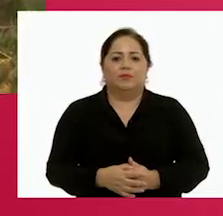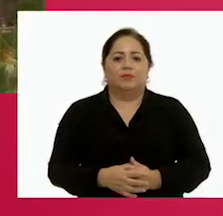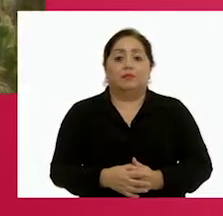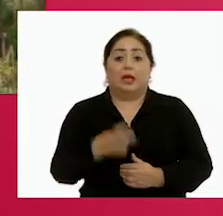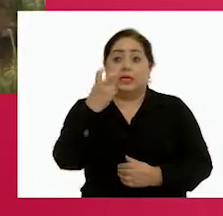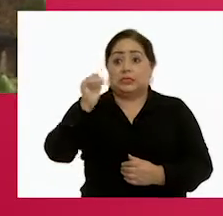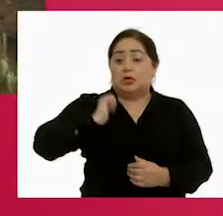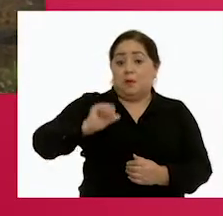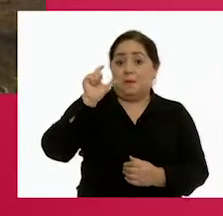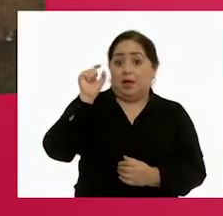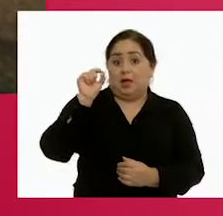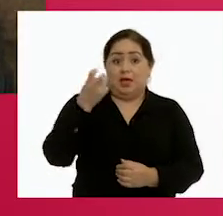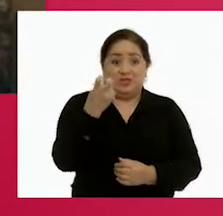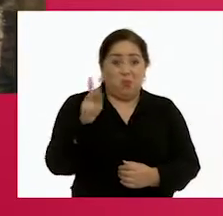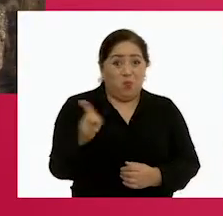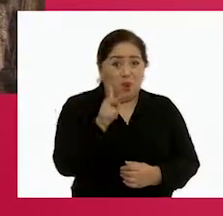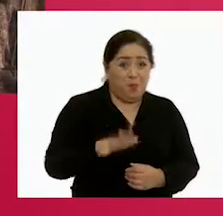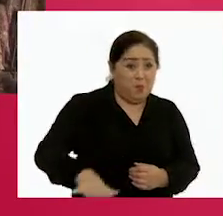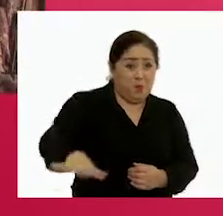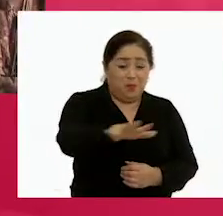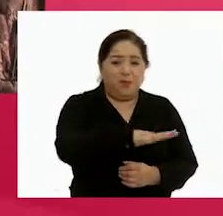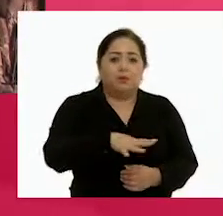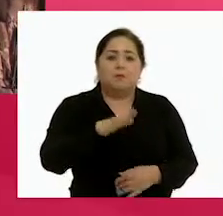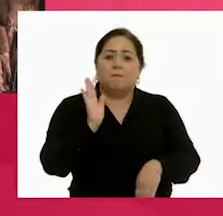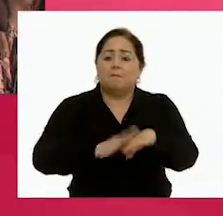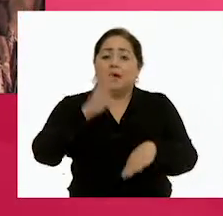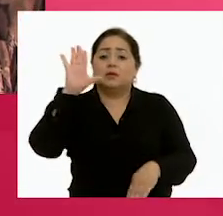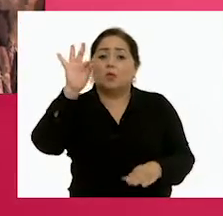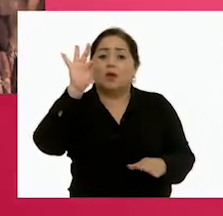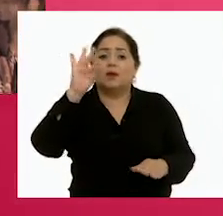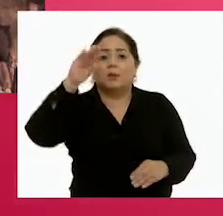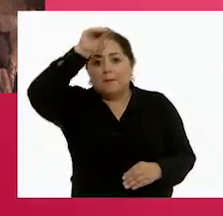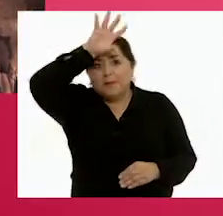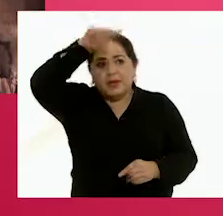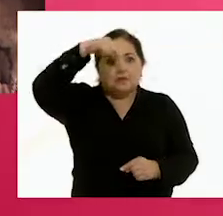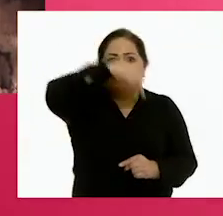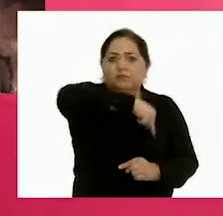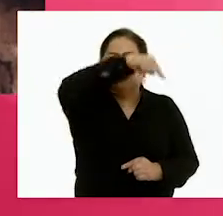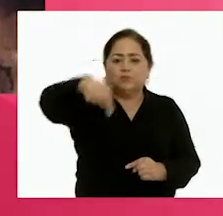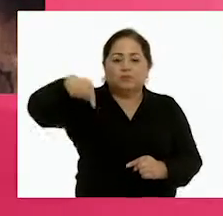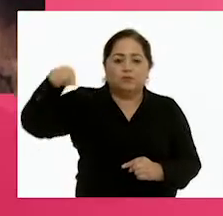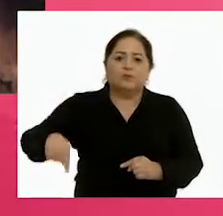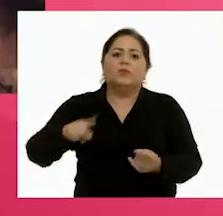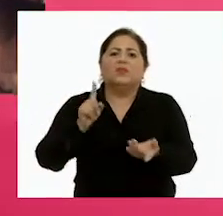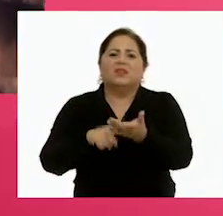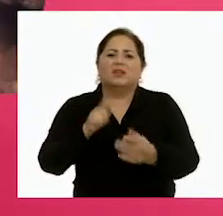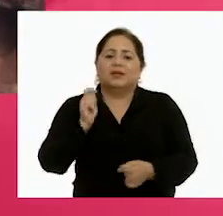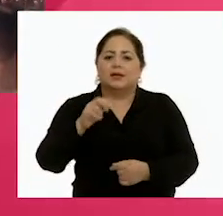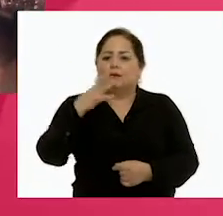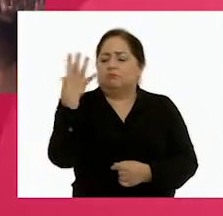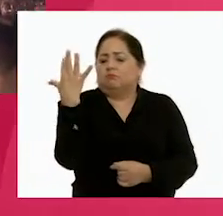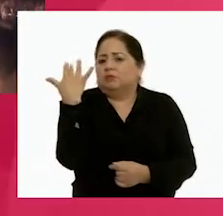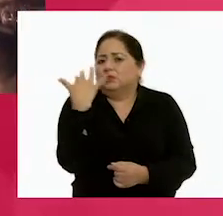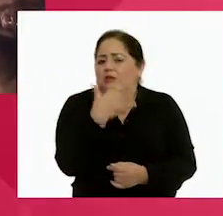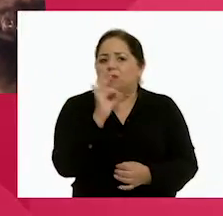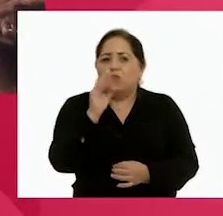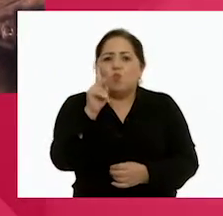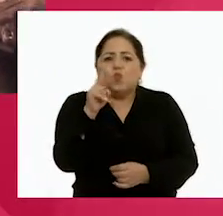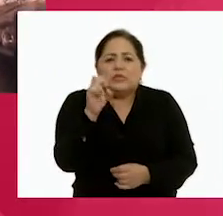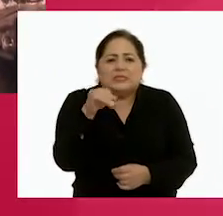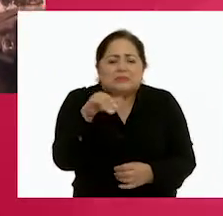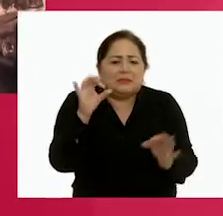En el siglo XX, este pueblo llegó a tener más de 40 minas, entre las que destacaron La Rica, La